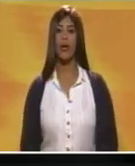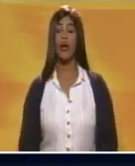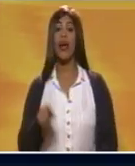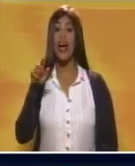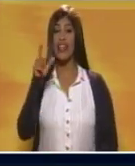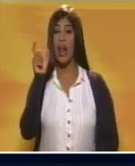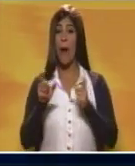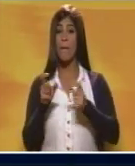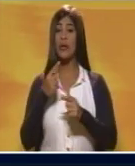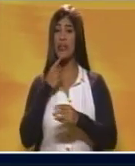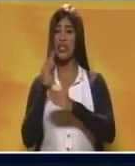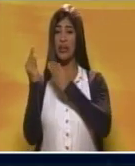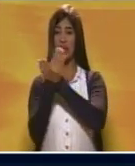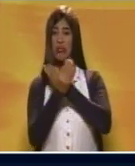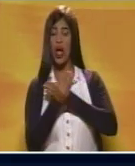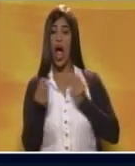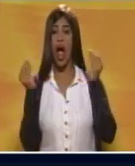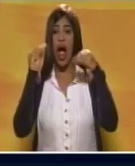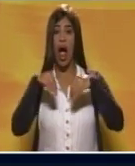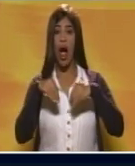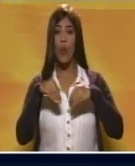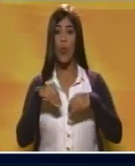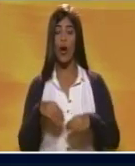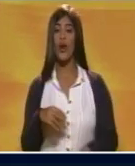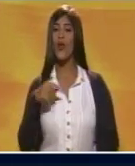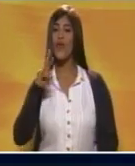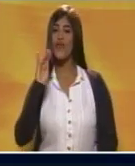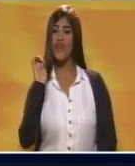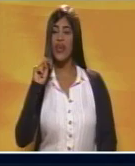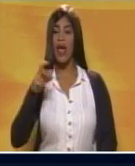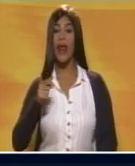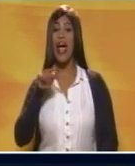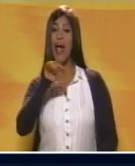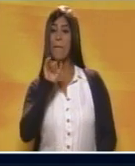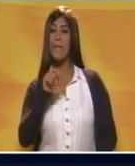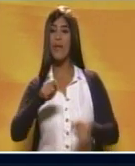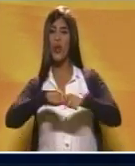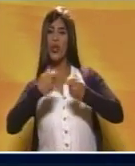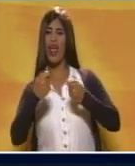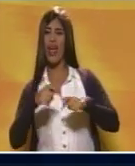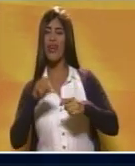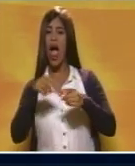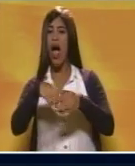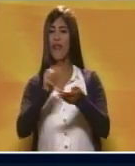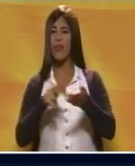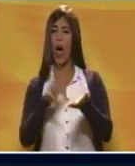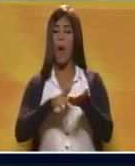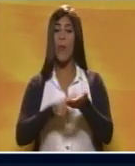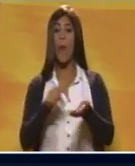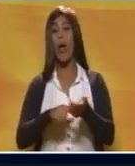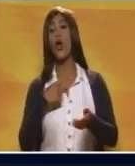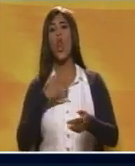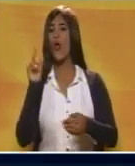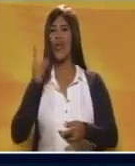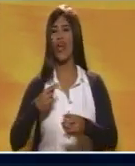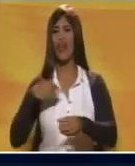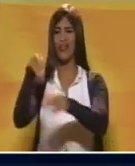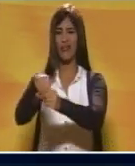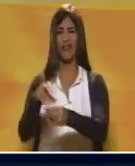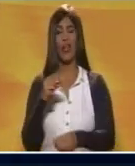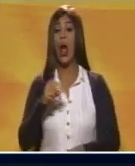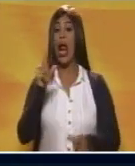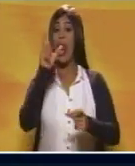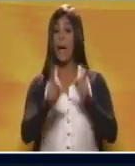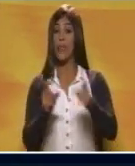gente dice estar protegida por el convenio de Viena y ellos son los que están rompiendo el convenio porque ellos no deberían estar allí. Ninguna